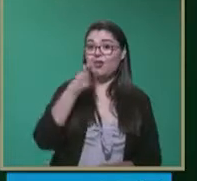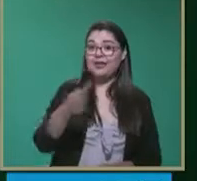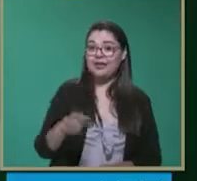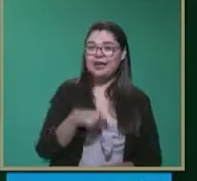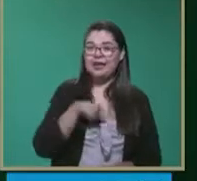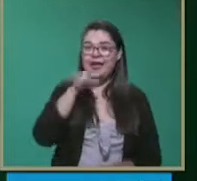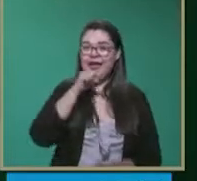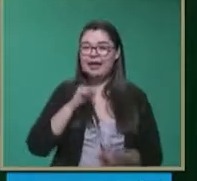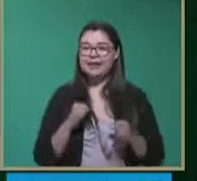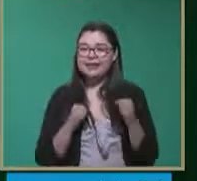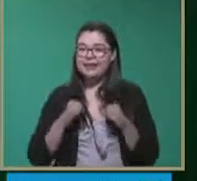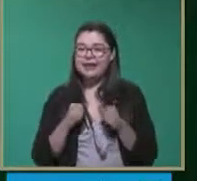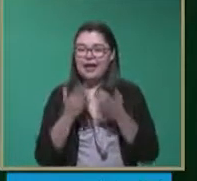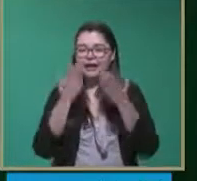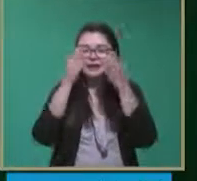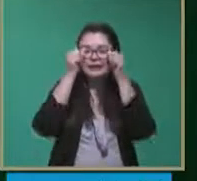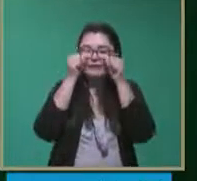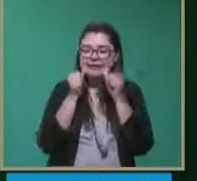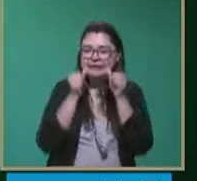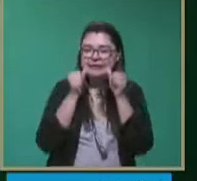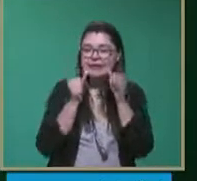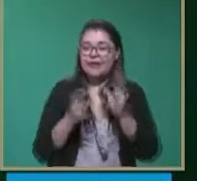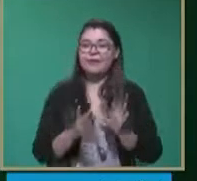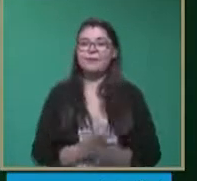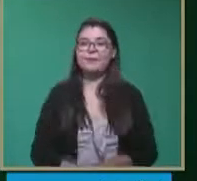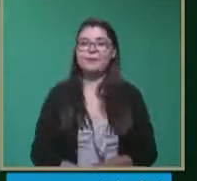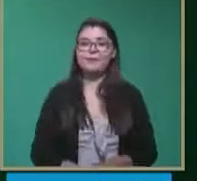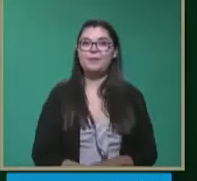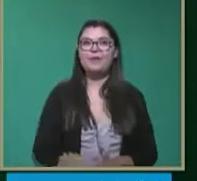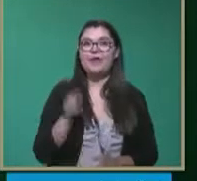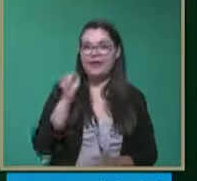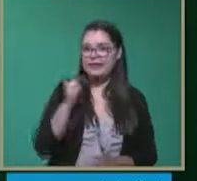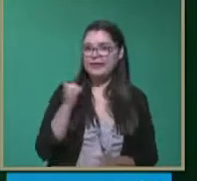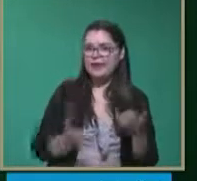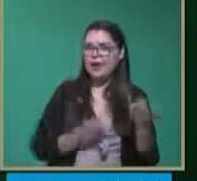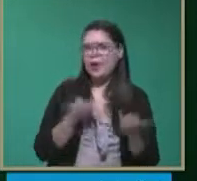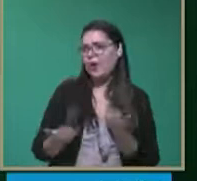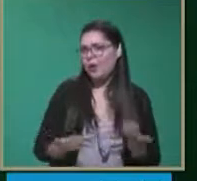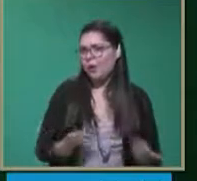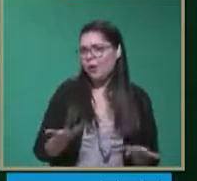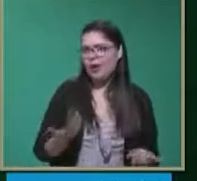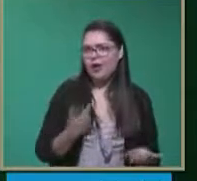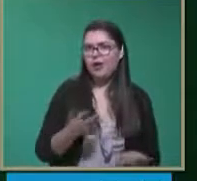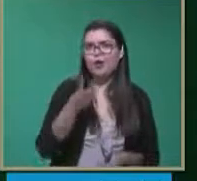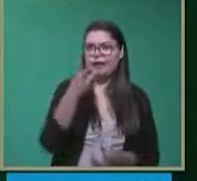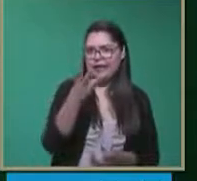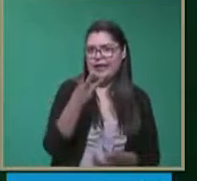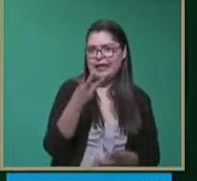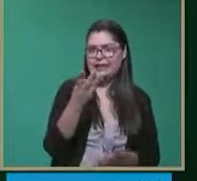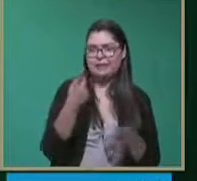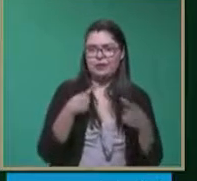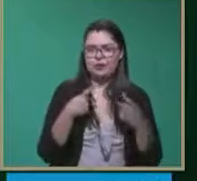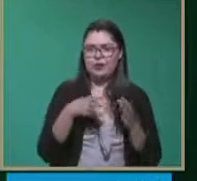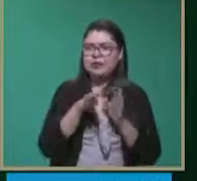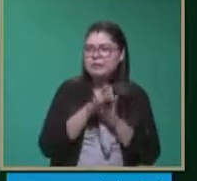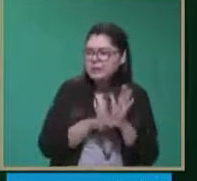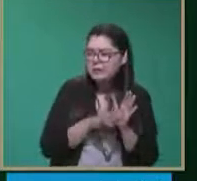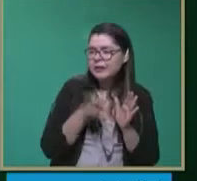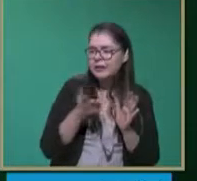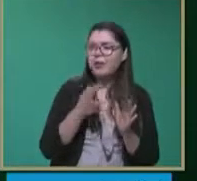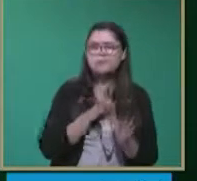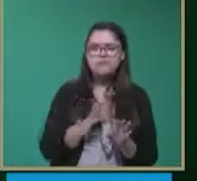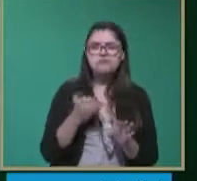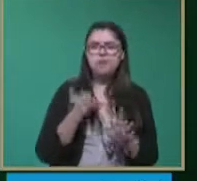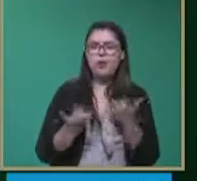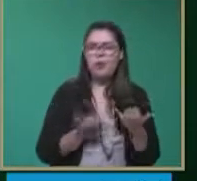Y este juego, pues, también es muy divertido, mínimo entre tres personas se puede jugar y lo podemos